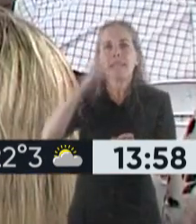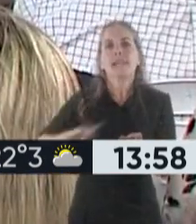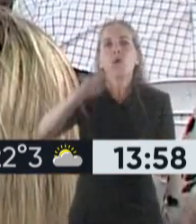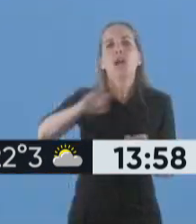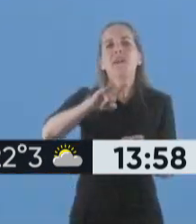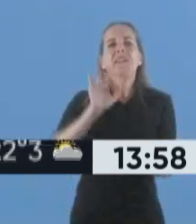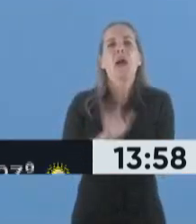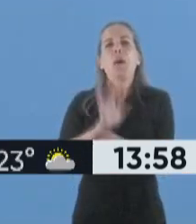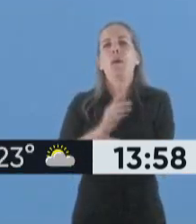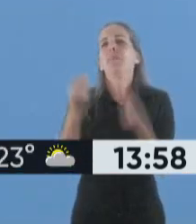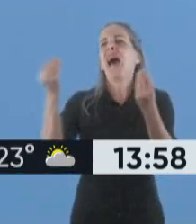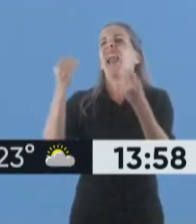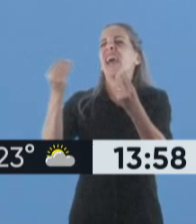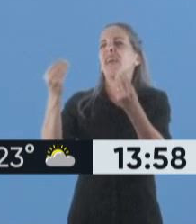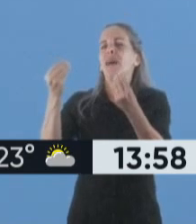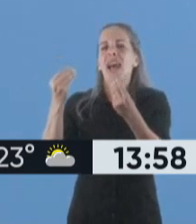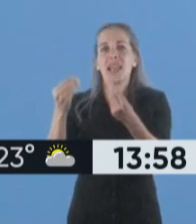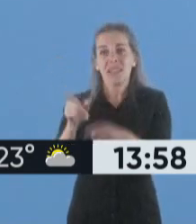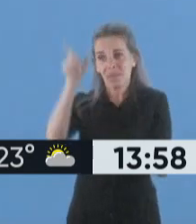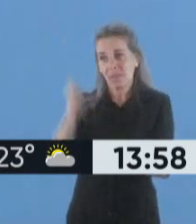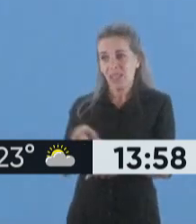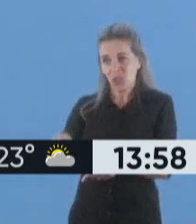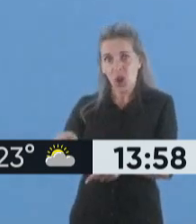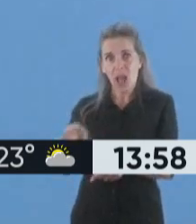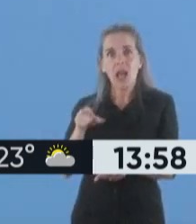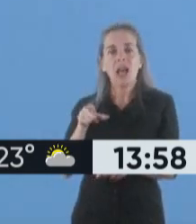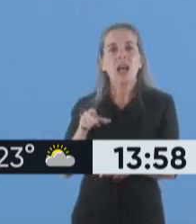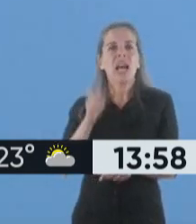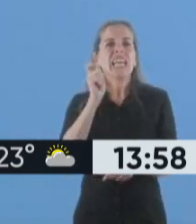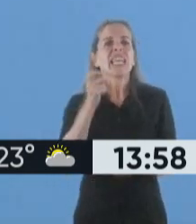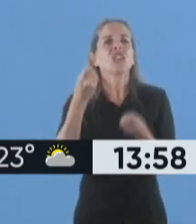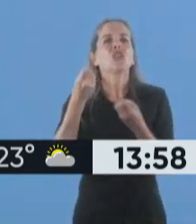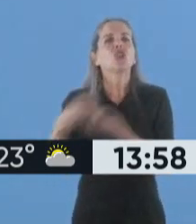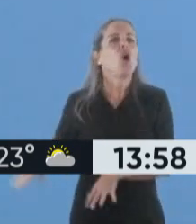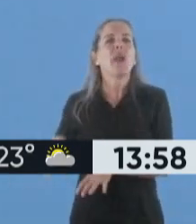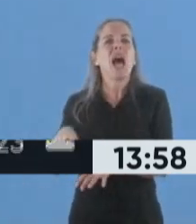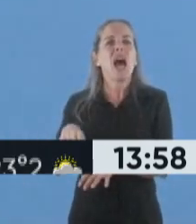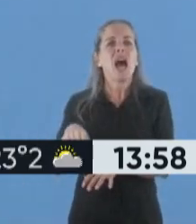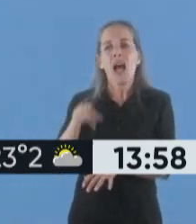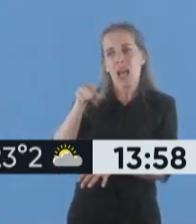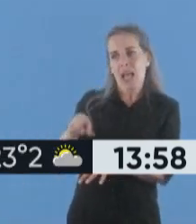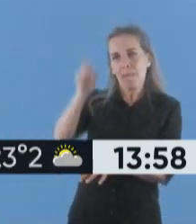sobra, debe saber que el que está sobrando es él.